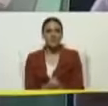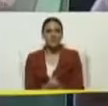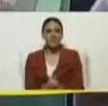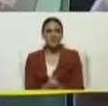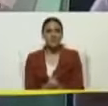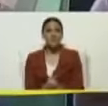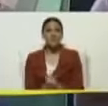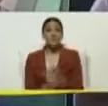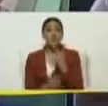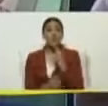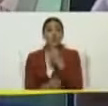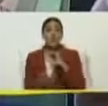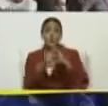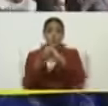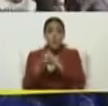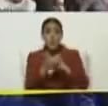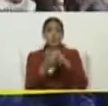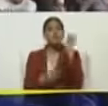Trujillo.